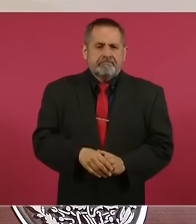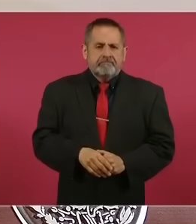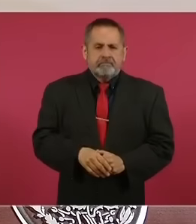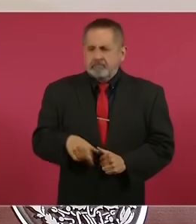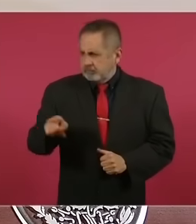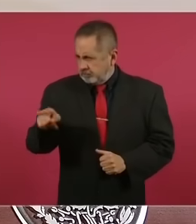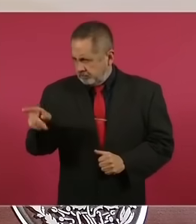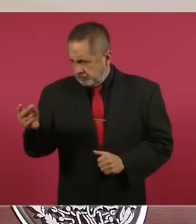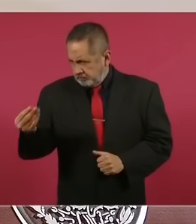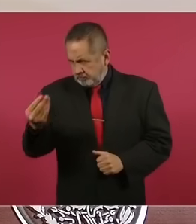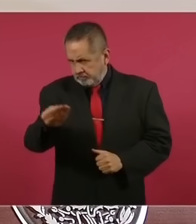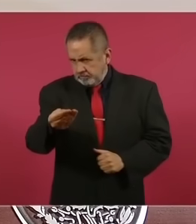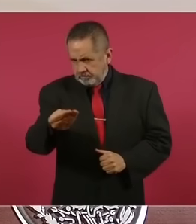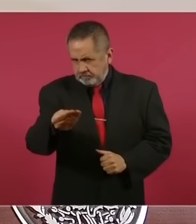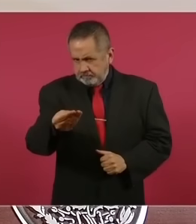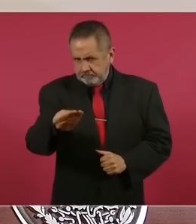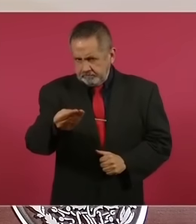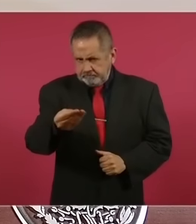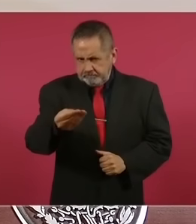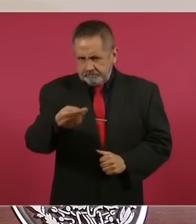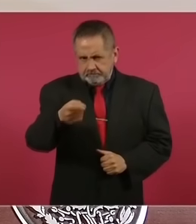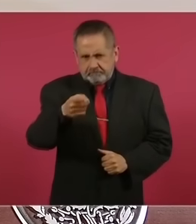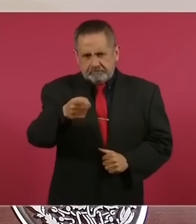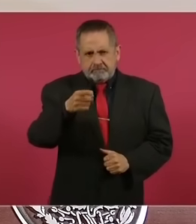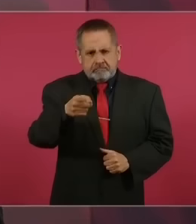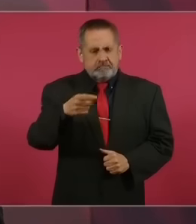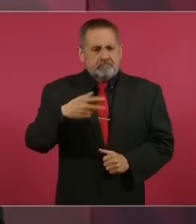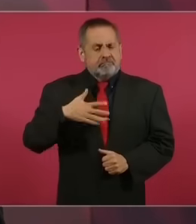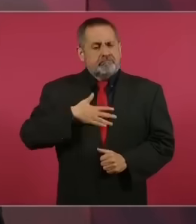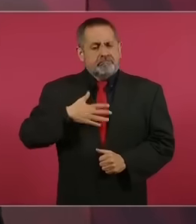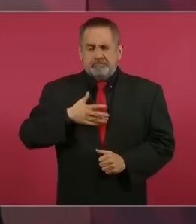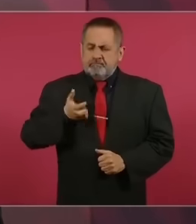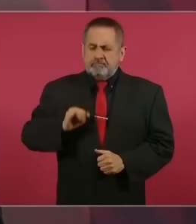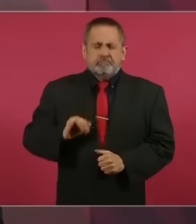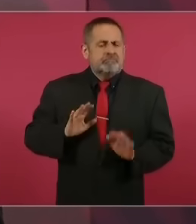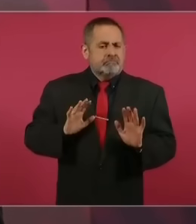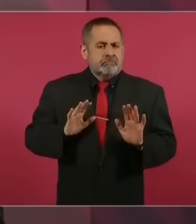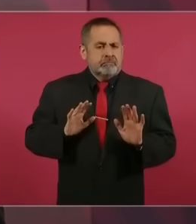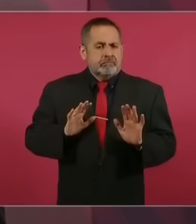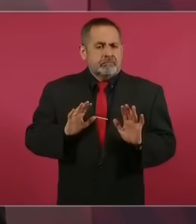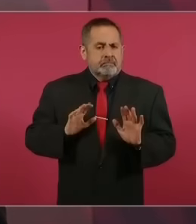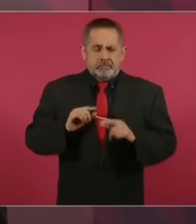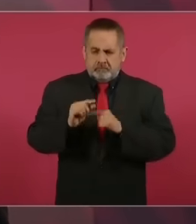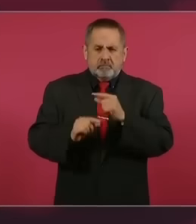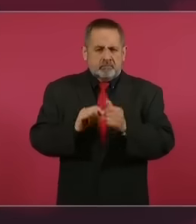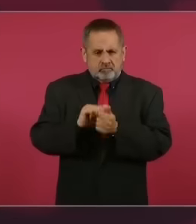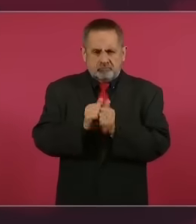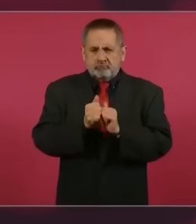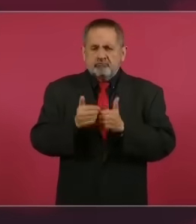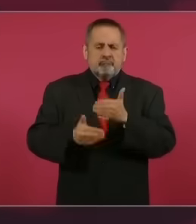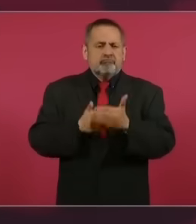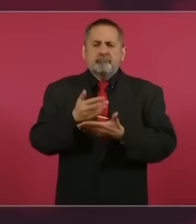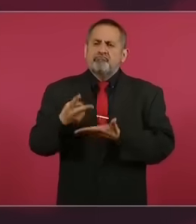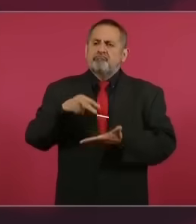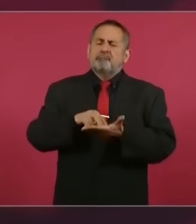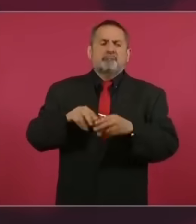Tú se los entregas, esa es nuestra postura, y poco a poco vamos a ir